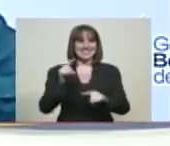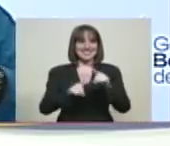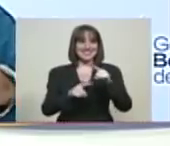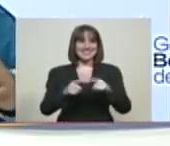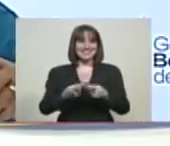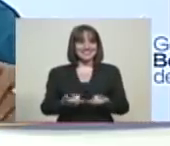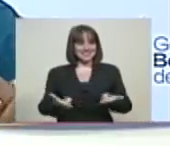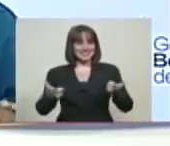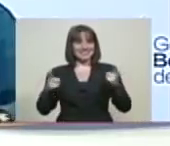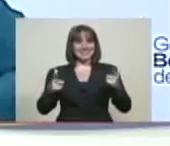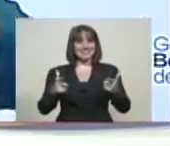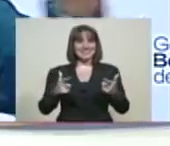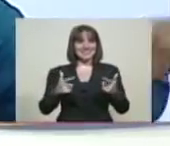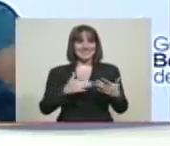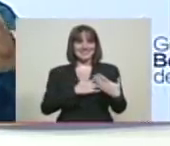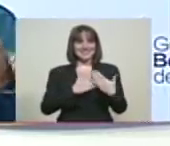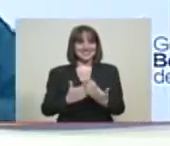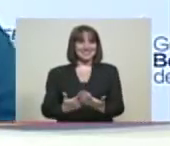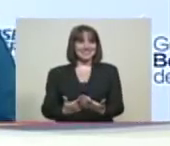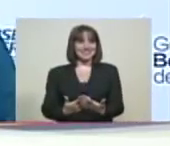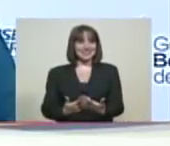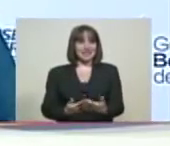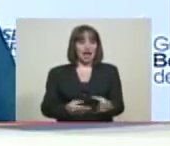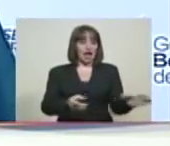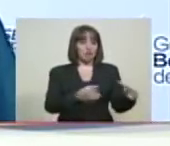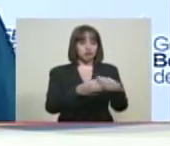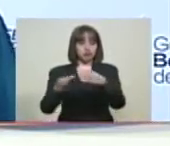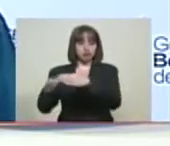nos permitan a los gobiernos legítimos